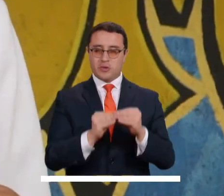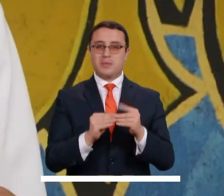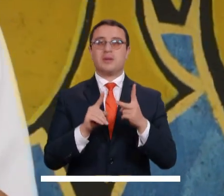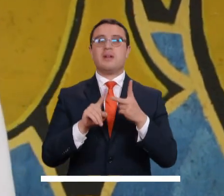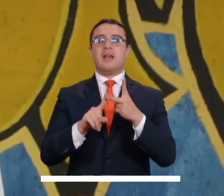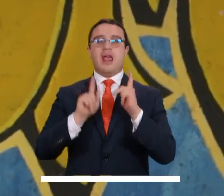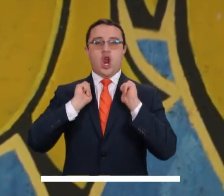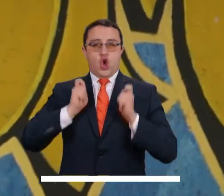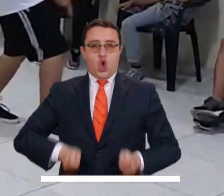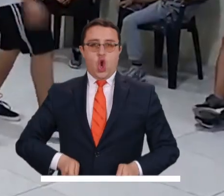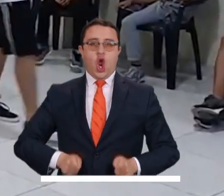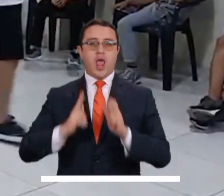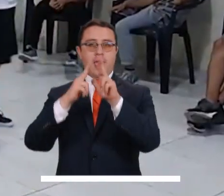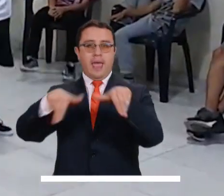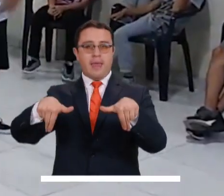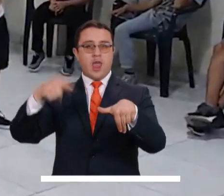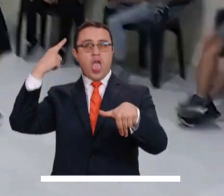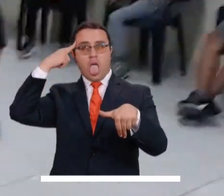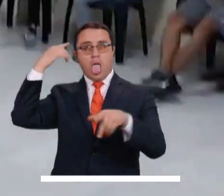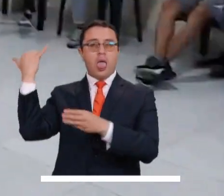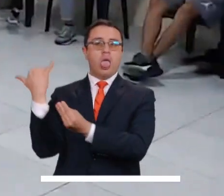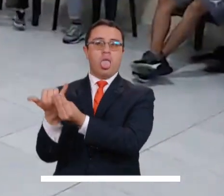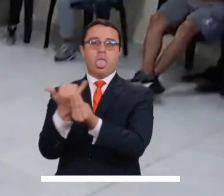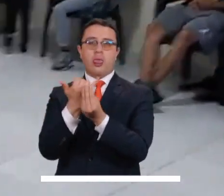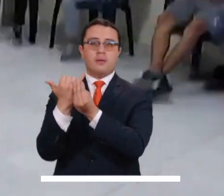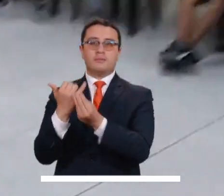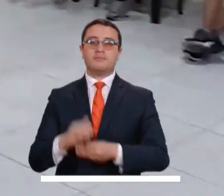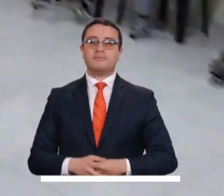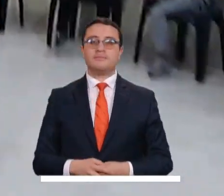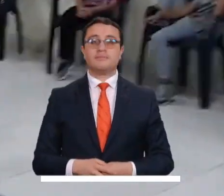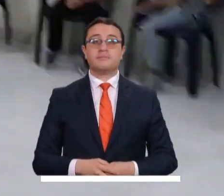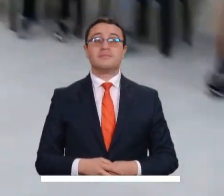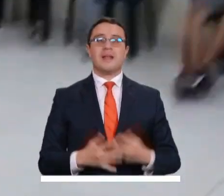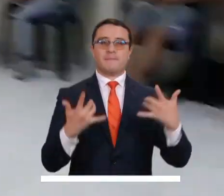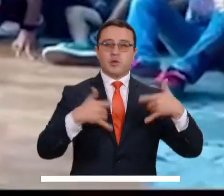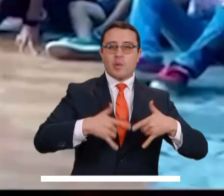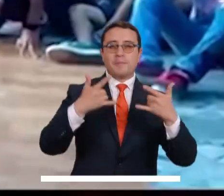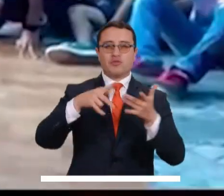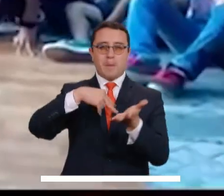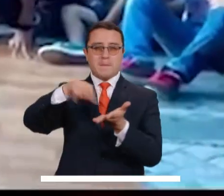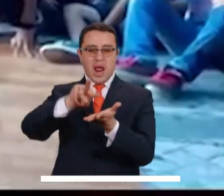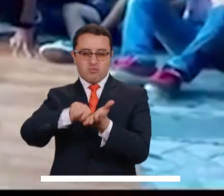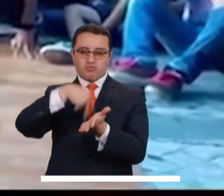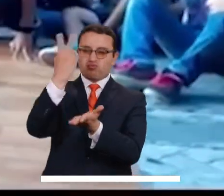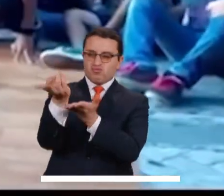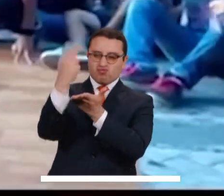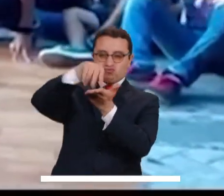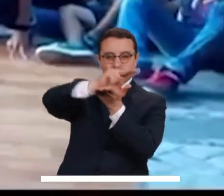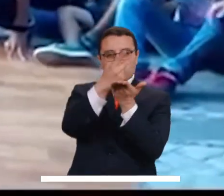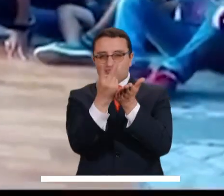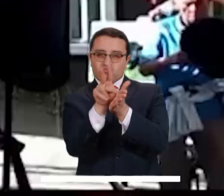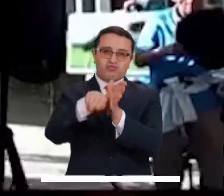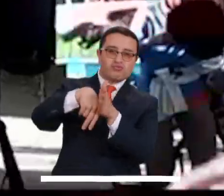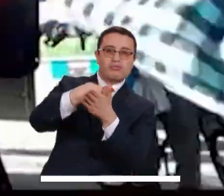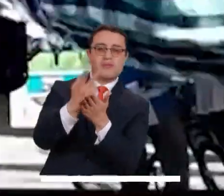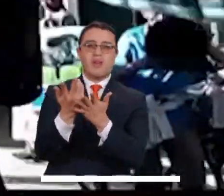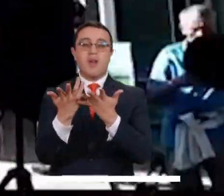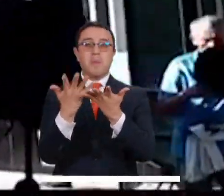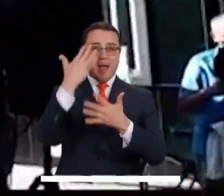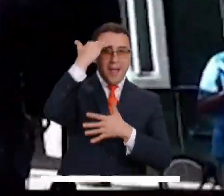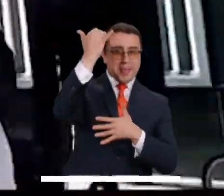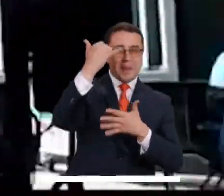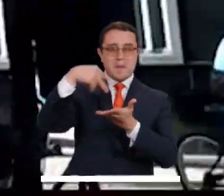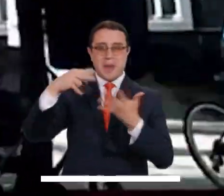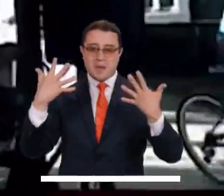y estereotipos de género. Con la magia del hip hop y el break dance, estos profesionales mezclan la academia con el baile y buscan que la